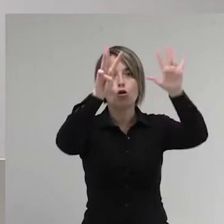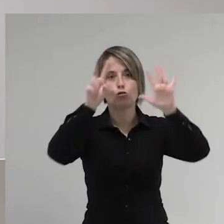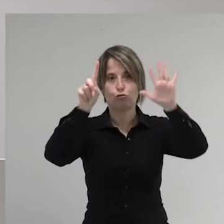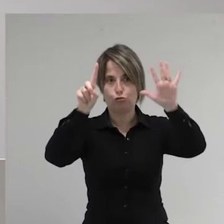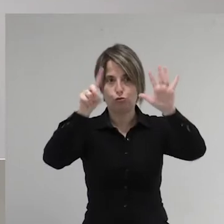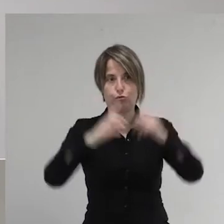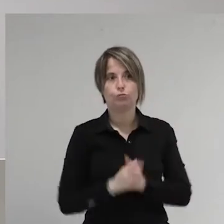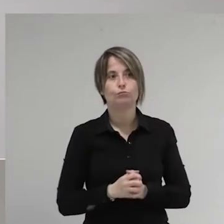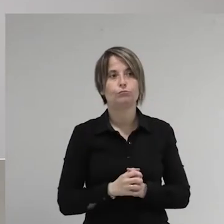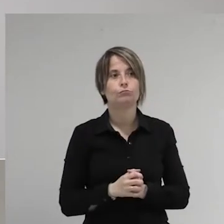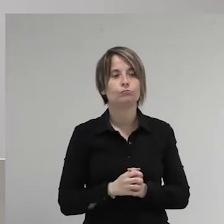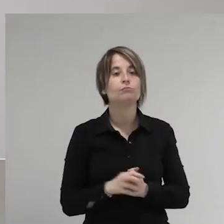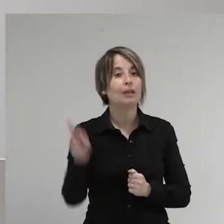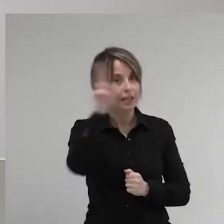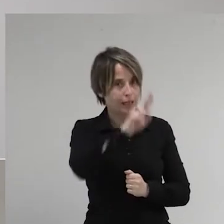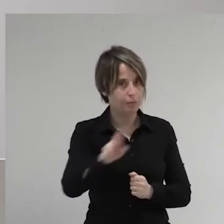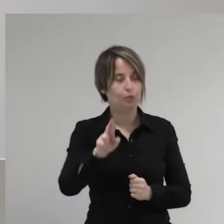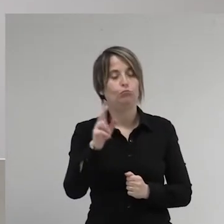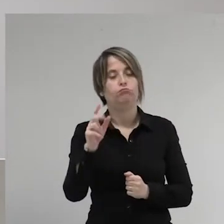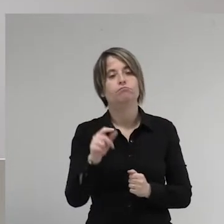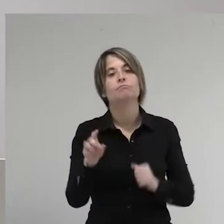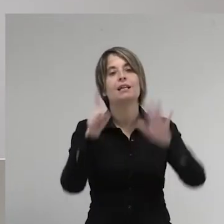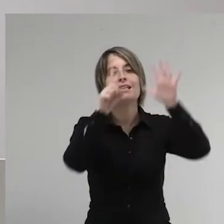627-40-47-86. Lo vuelvo a repetir por si acaso,